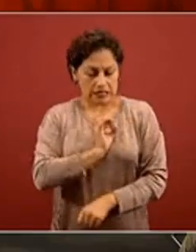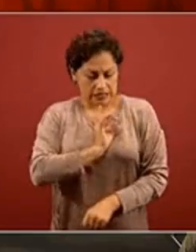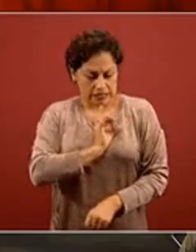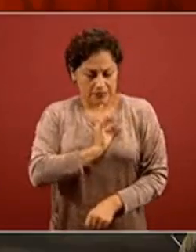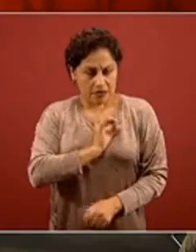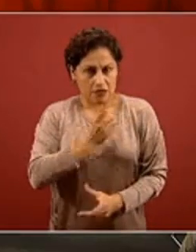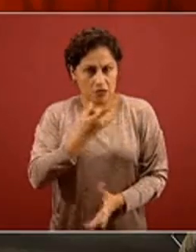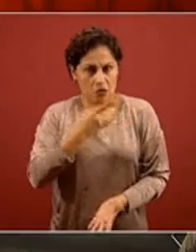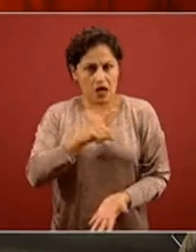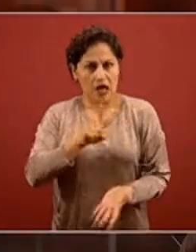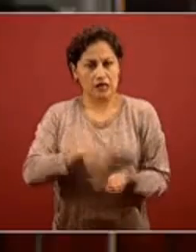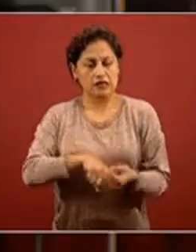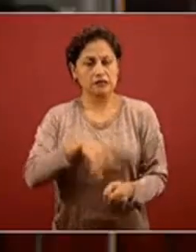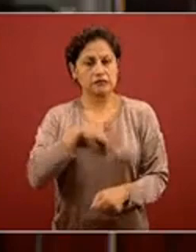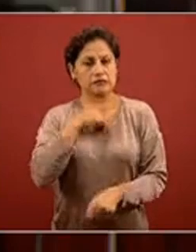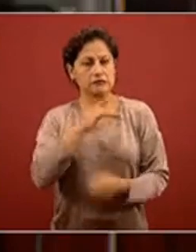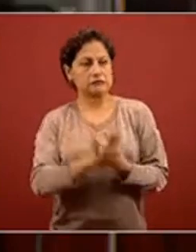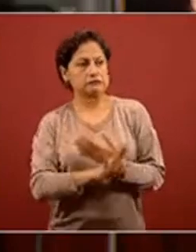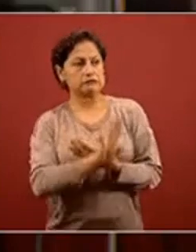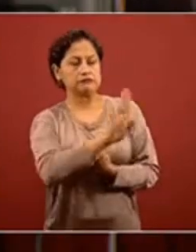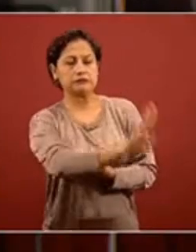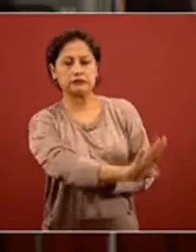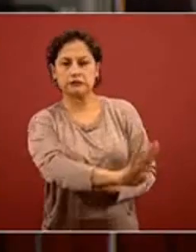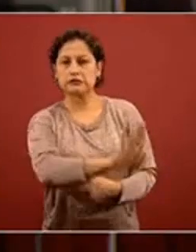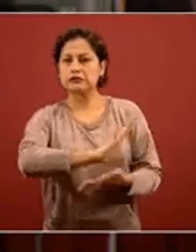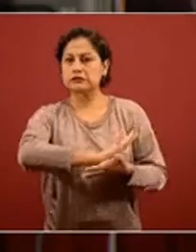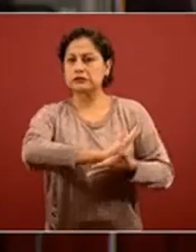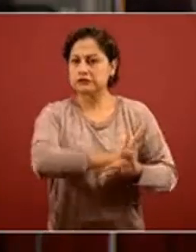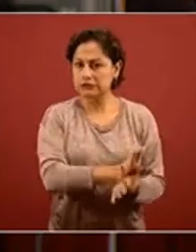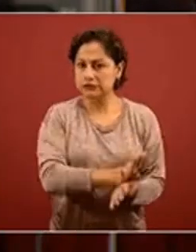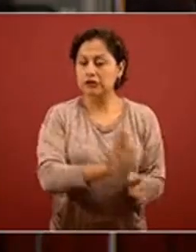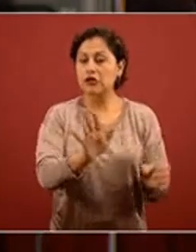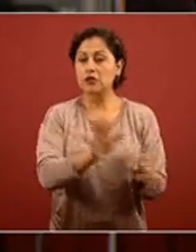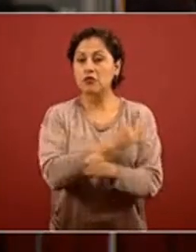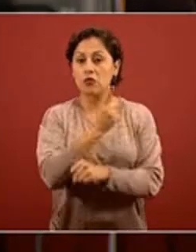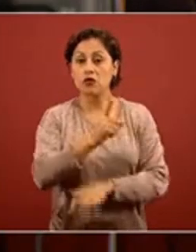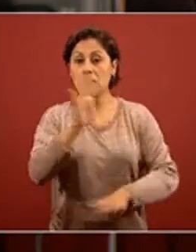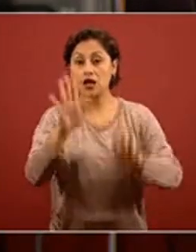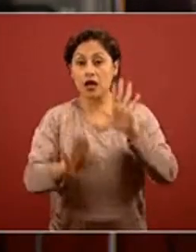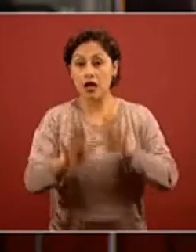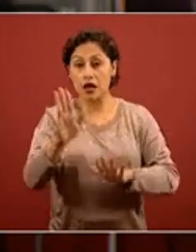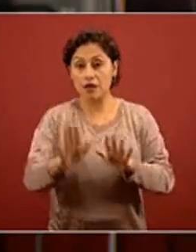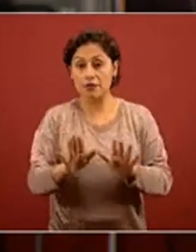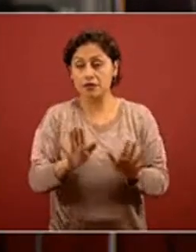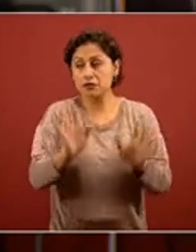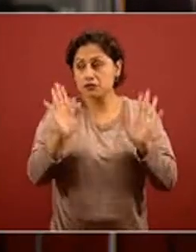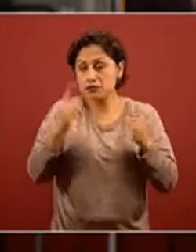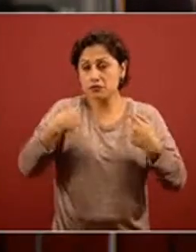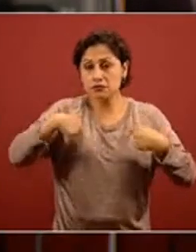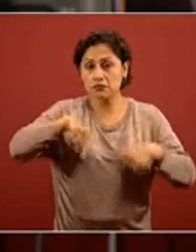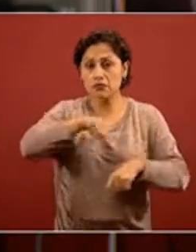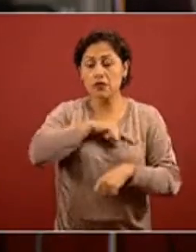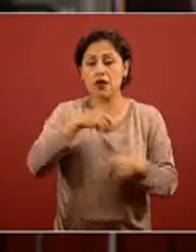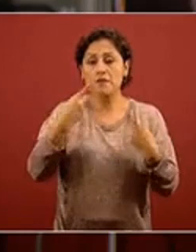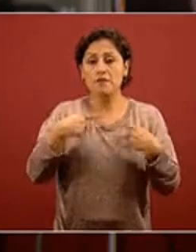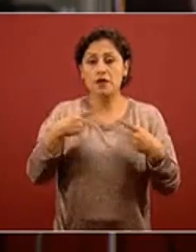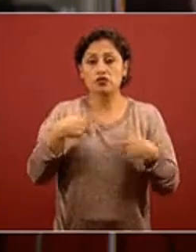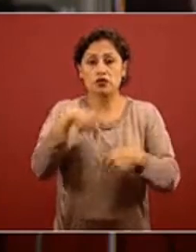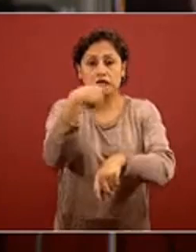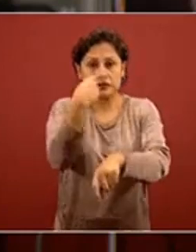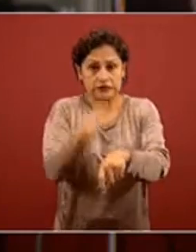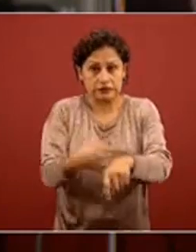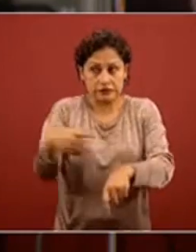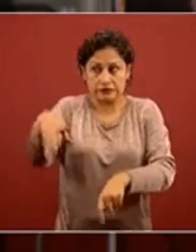por el nivel de contagio o de enfermedad o de gravedad en la que podemos estar todos, y ha